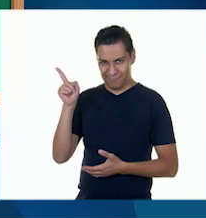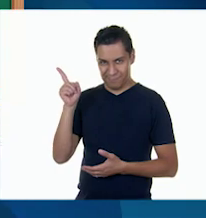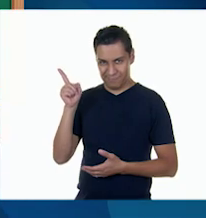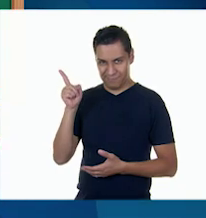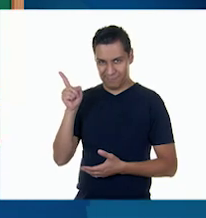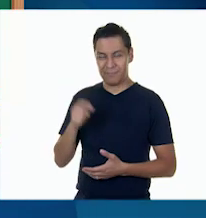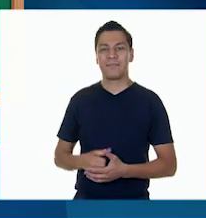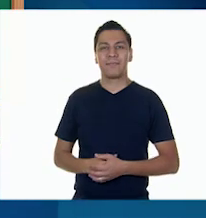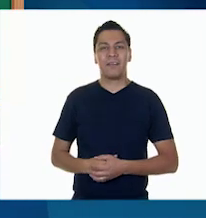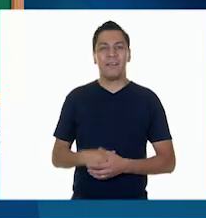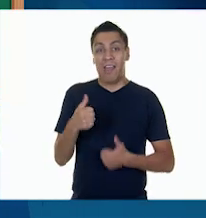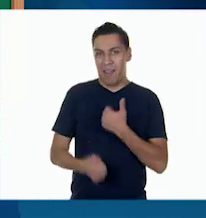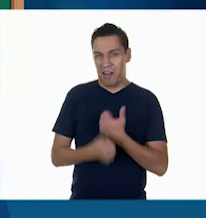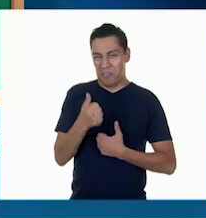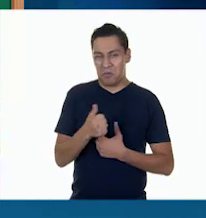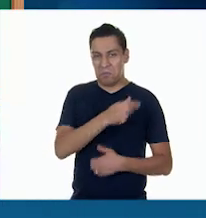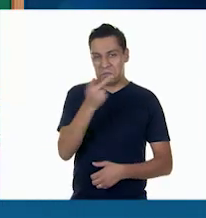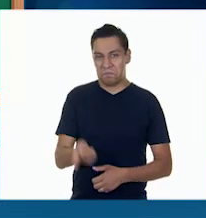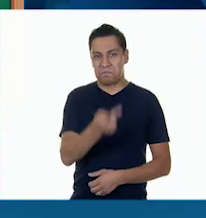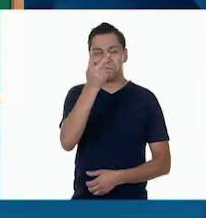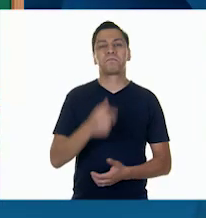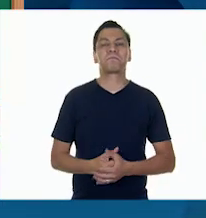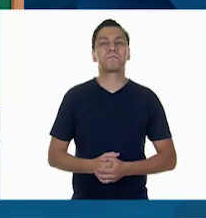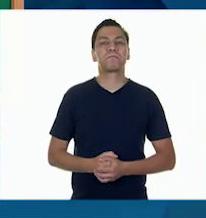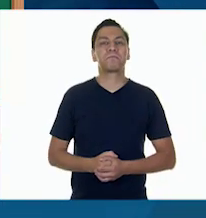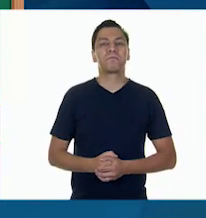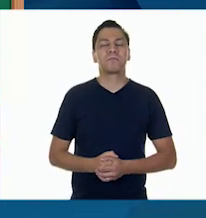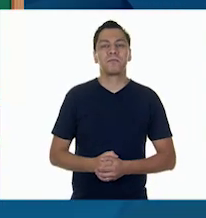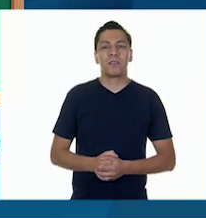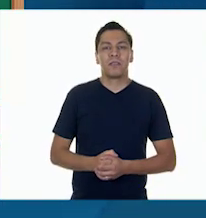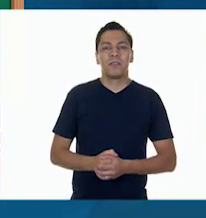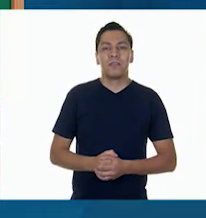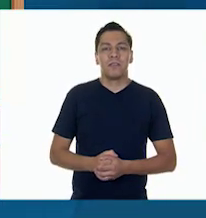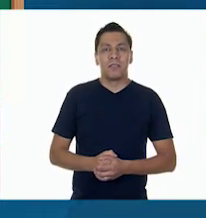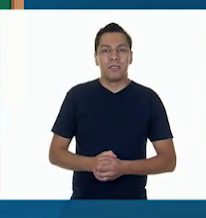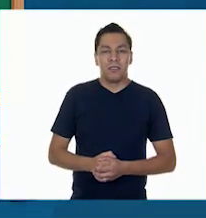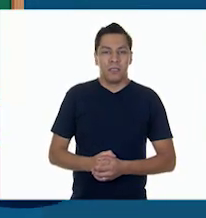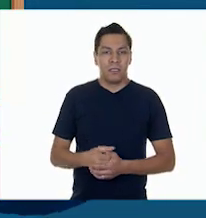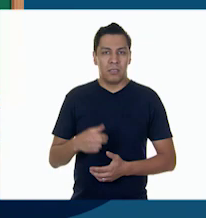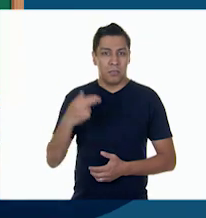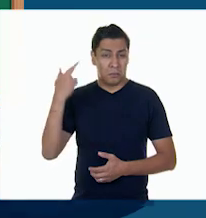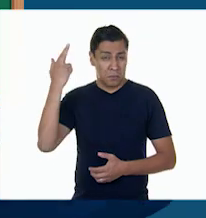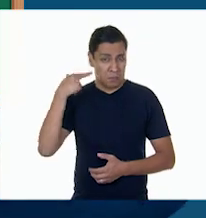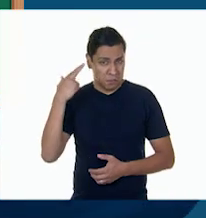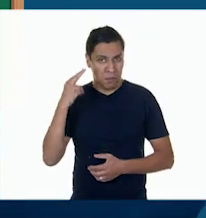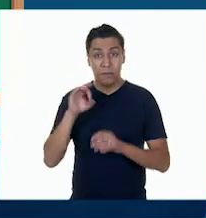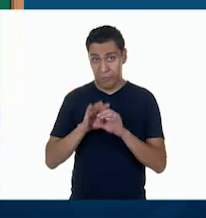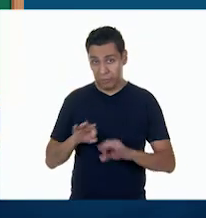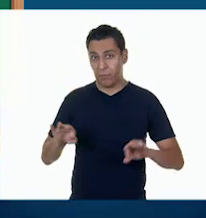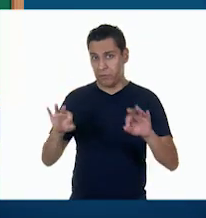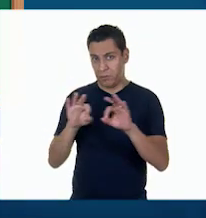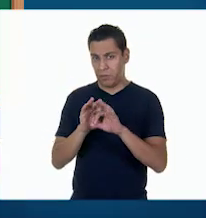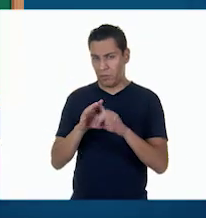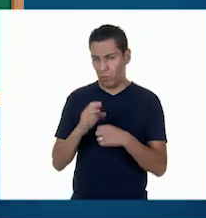La primera pregunta, ¿por qué son importantes los sonidos en nuestra vida diaria?